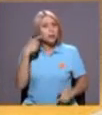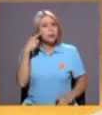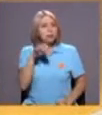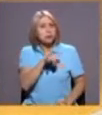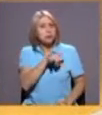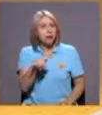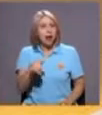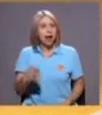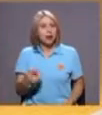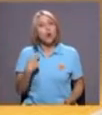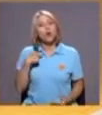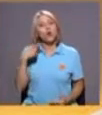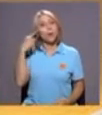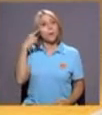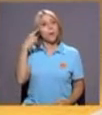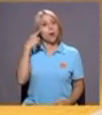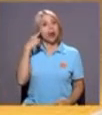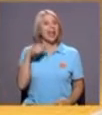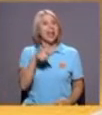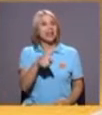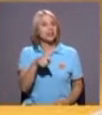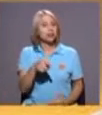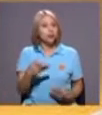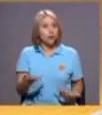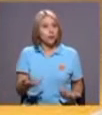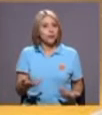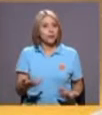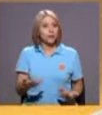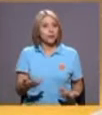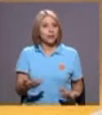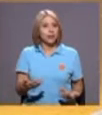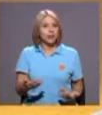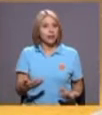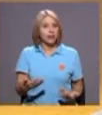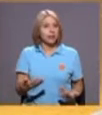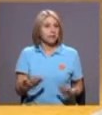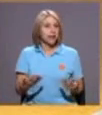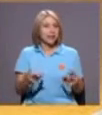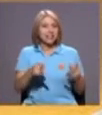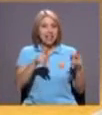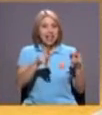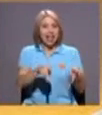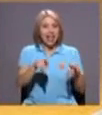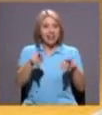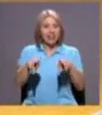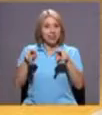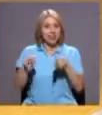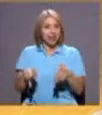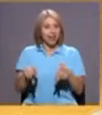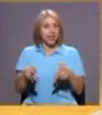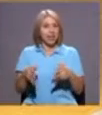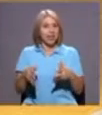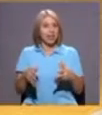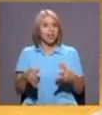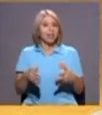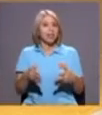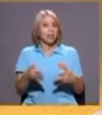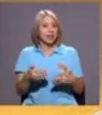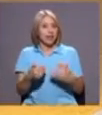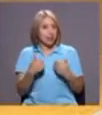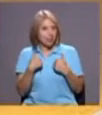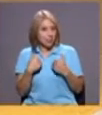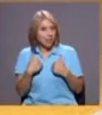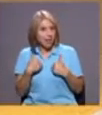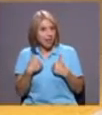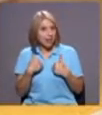uno podría pensar que eso lo que hace es que es gente que en ese sentido tiene